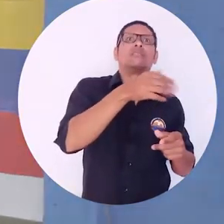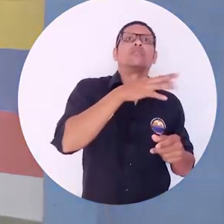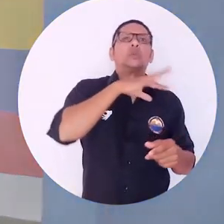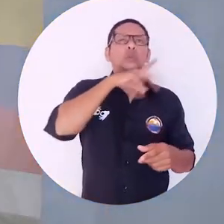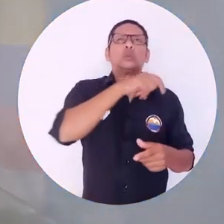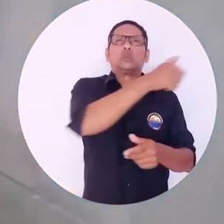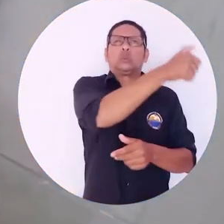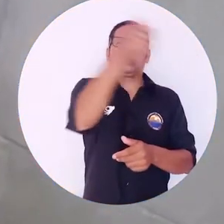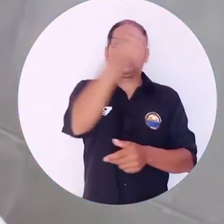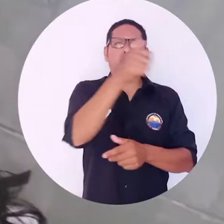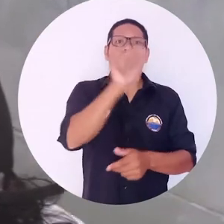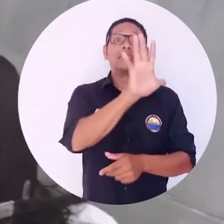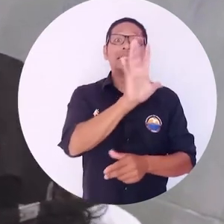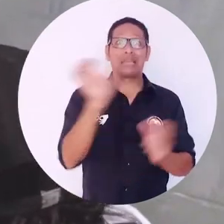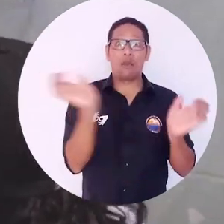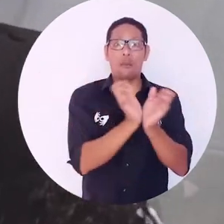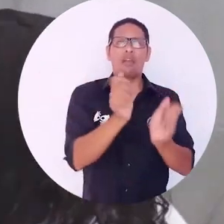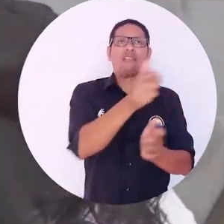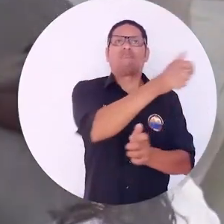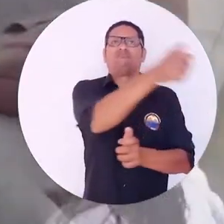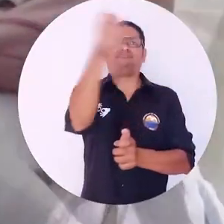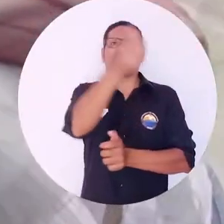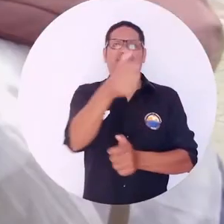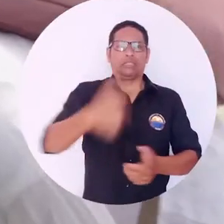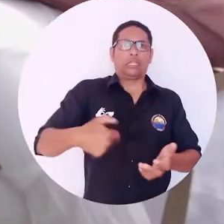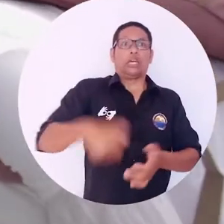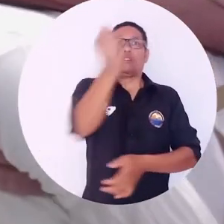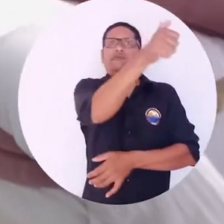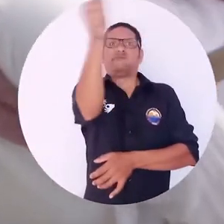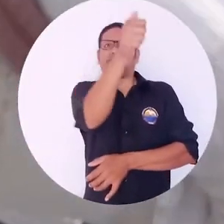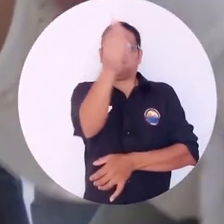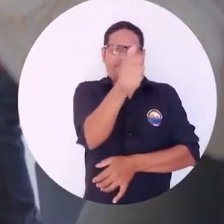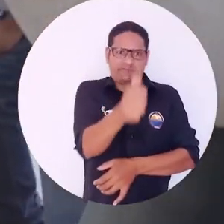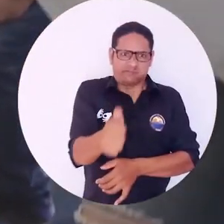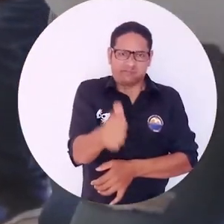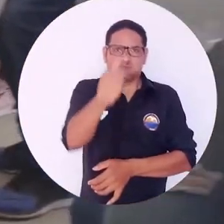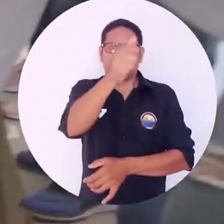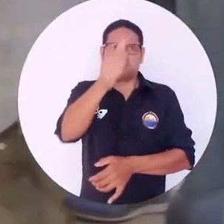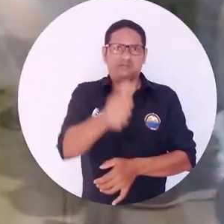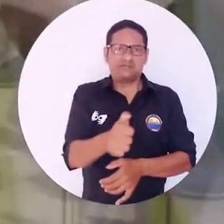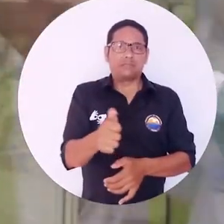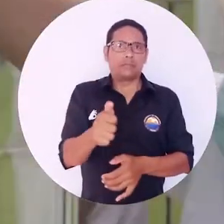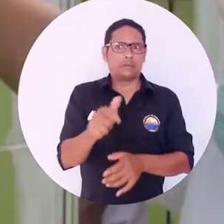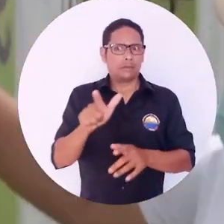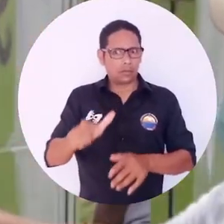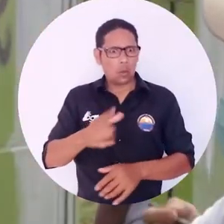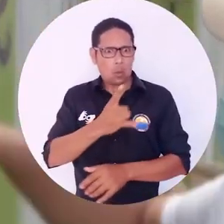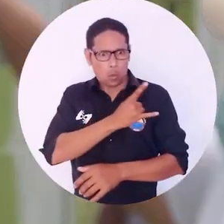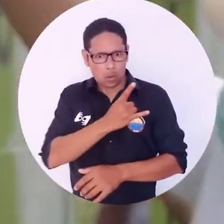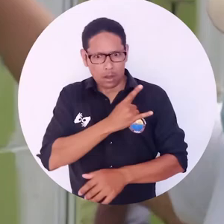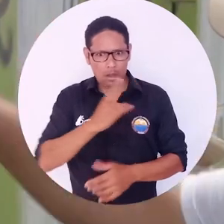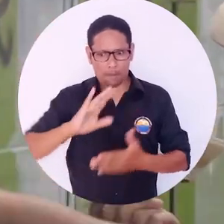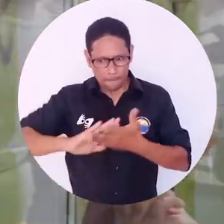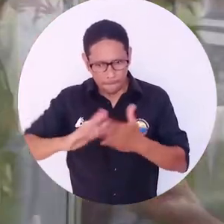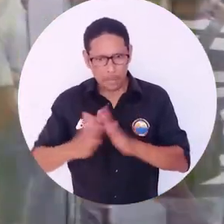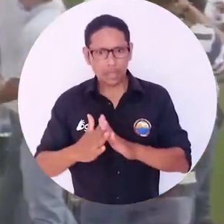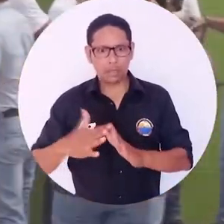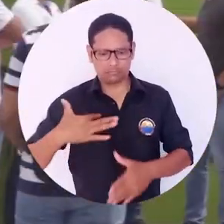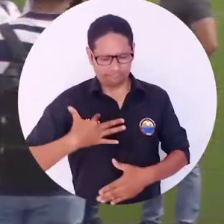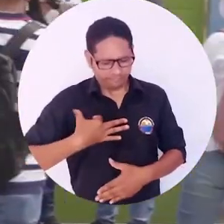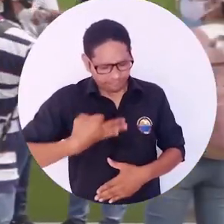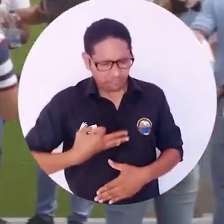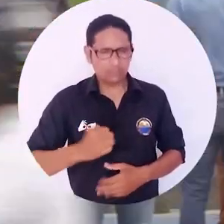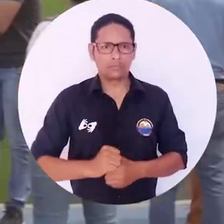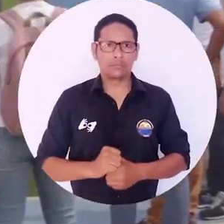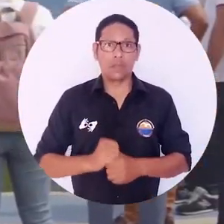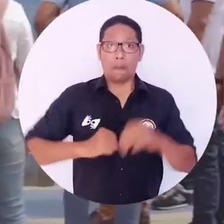la movilización del 5 de mayo en murales donde se exalta la academia como epicentro de pensamiento, paz y reconciliación. Con brocha